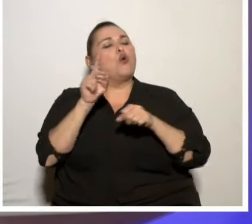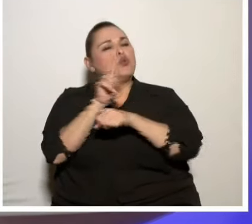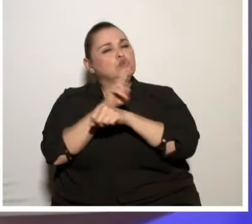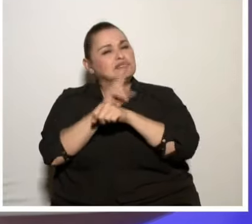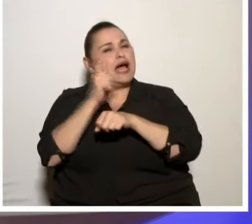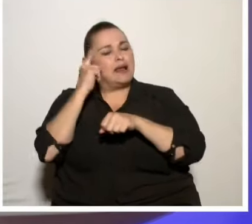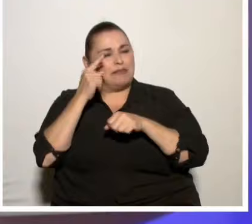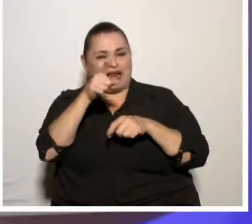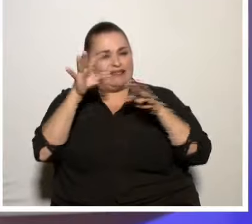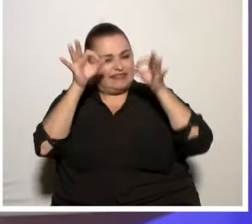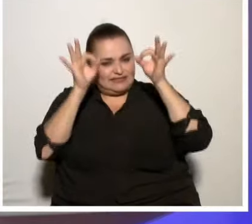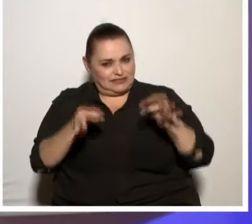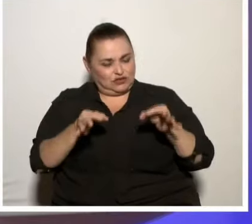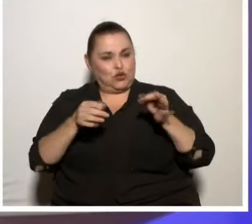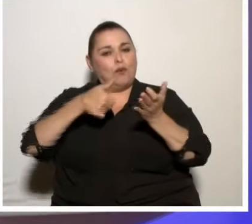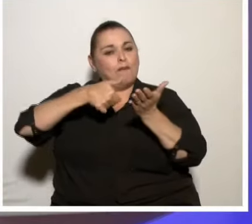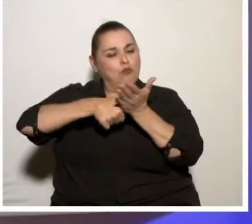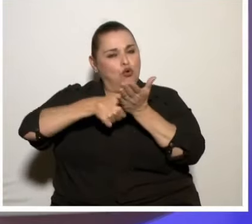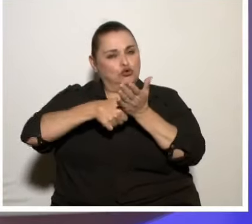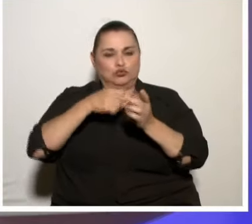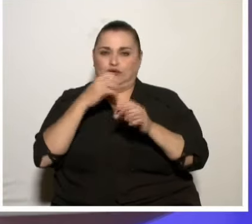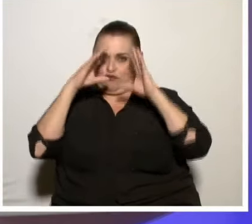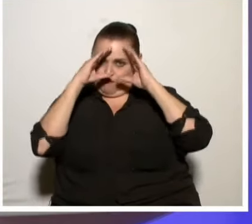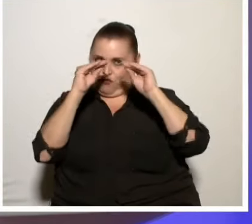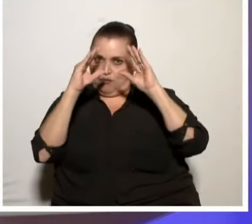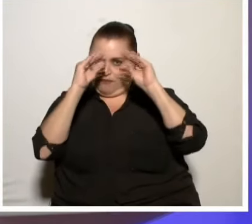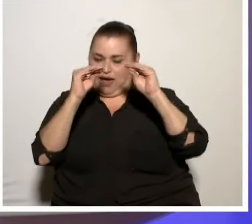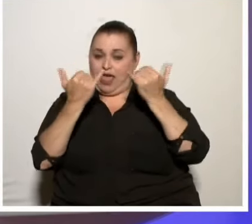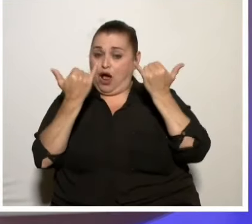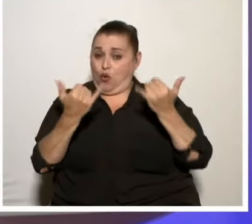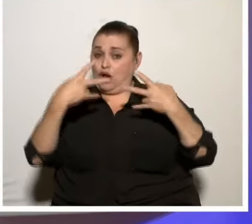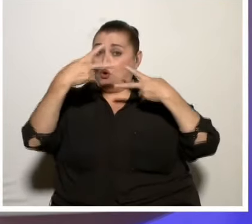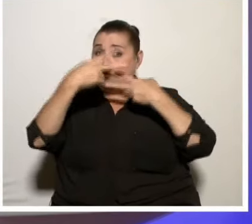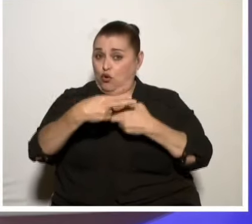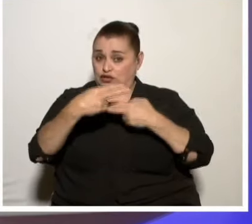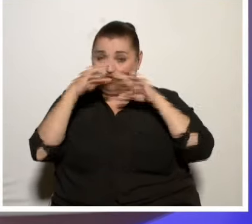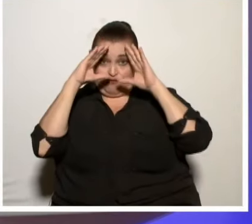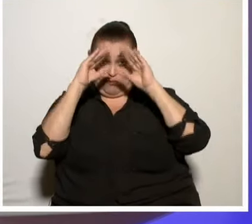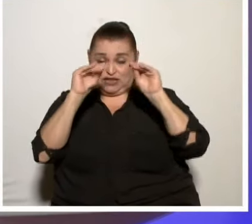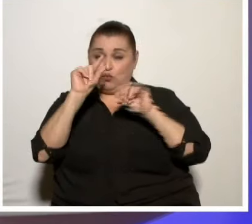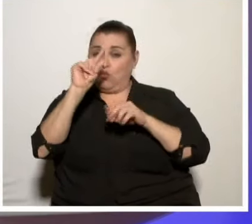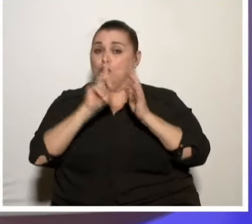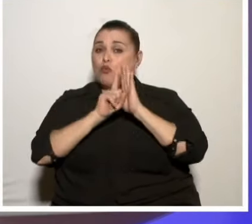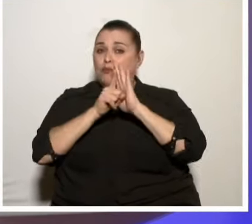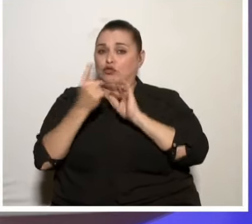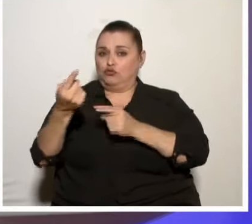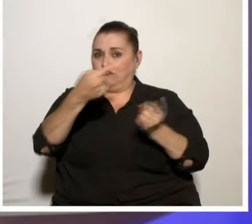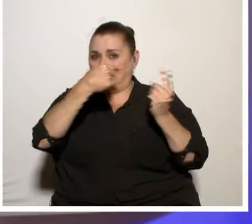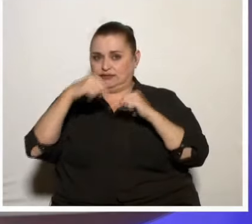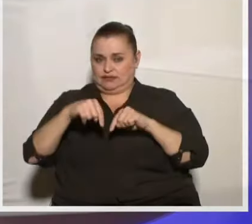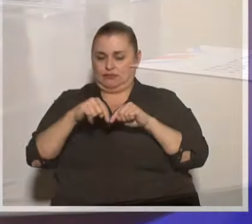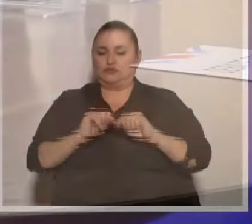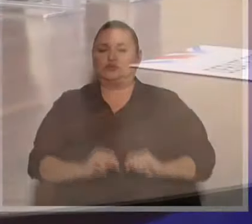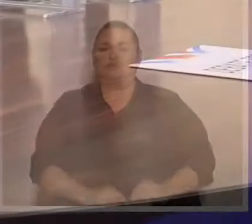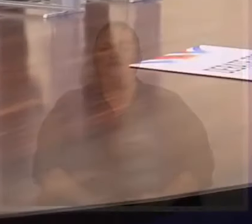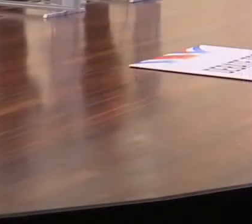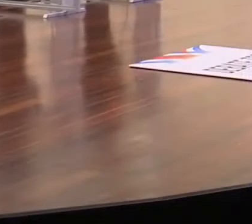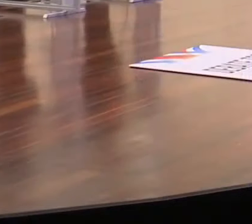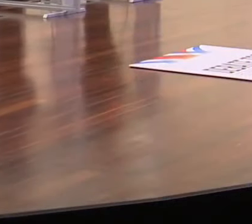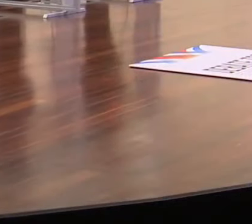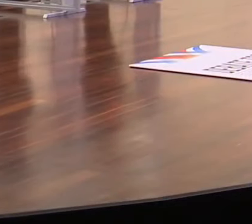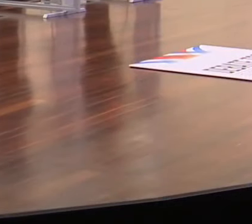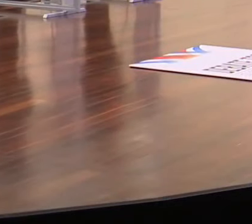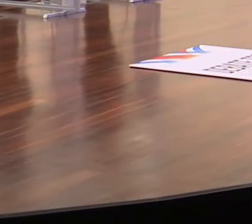una decisión de voto más informada. Vamos a ir a un corte informativo y en un momento regresamos.